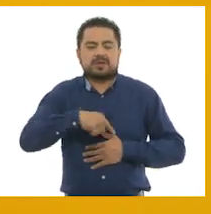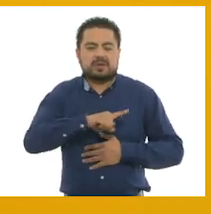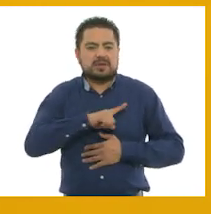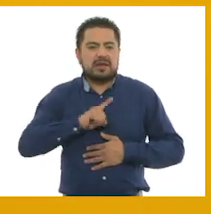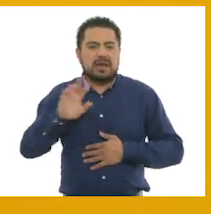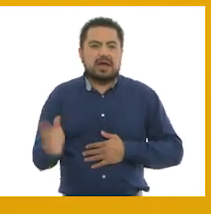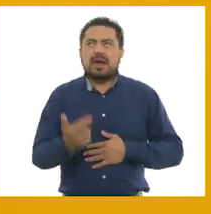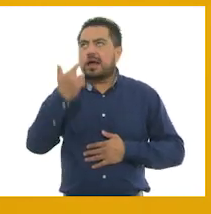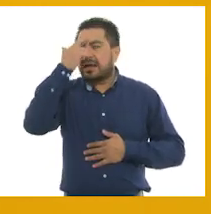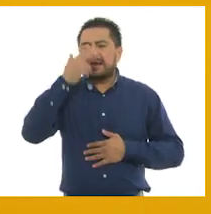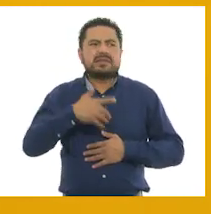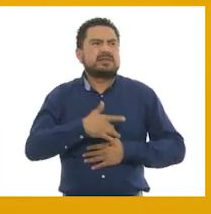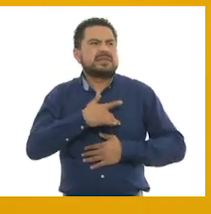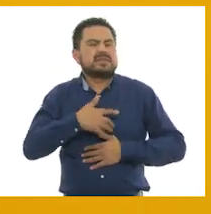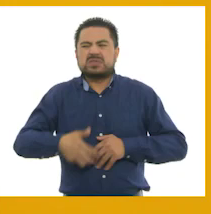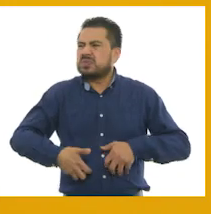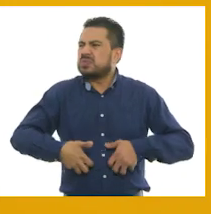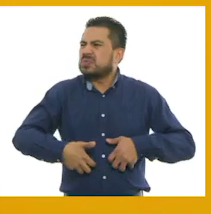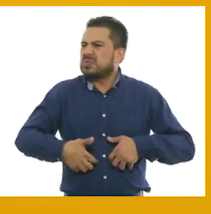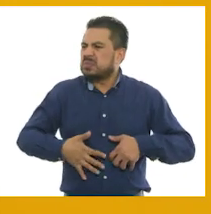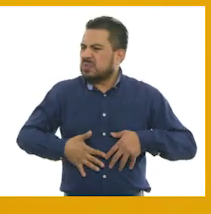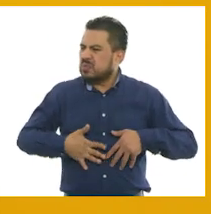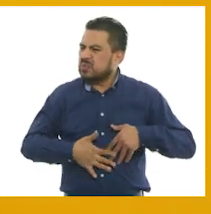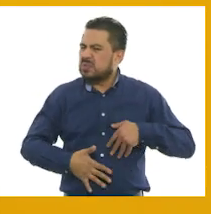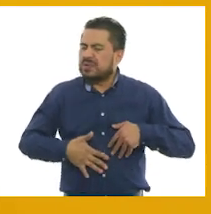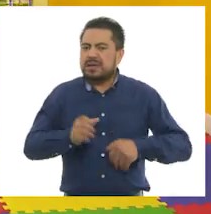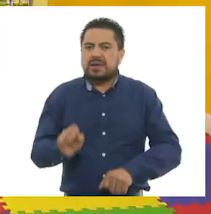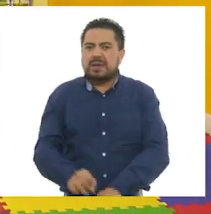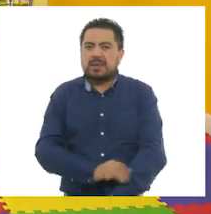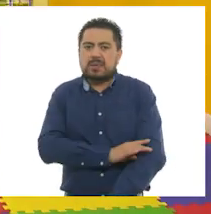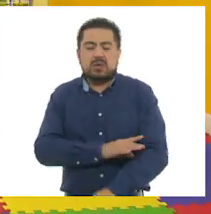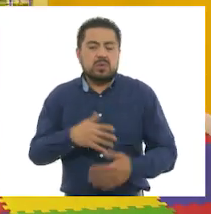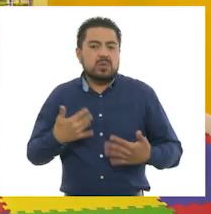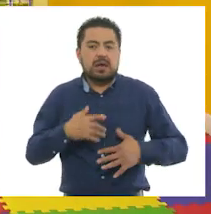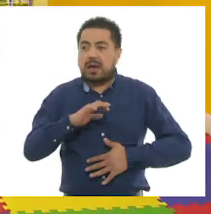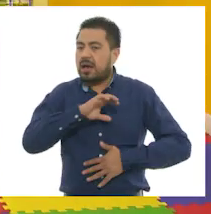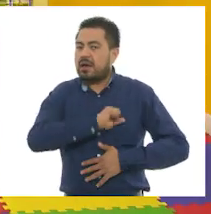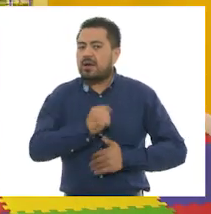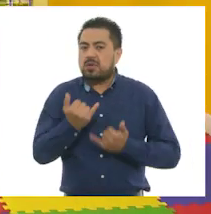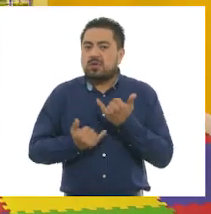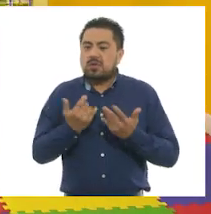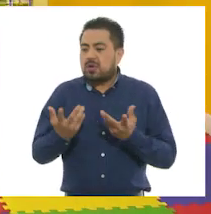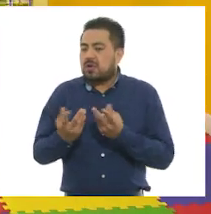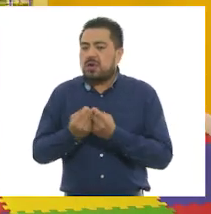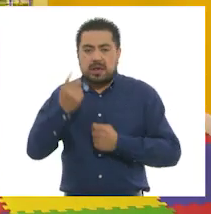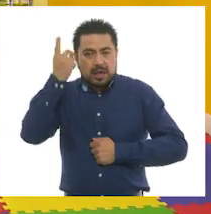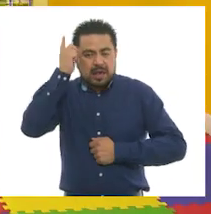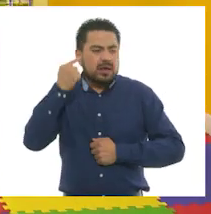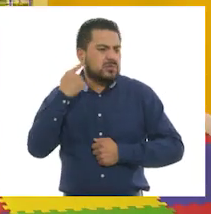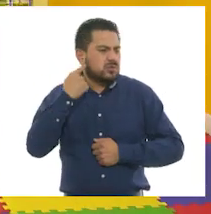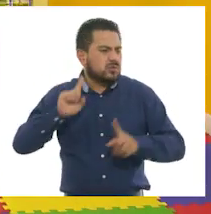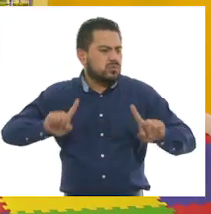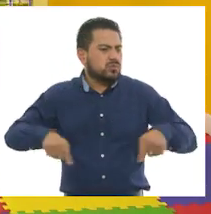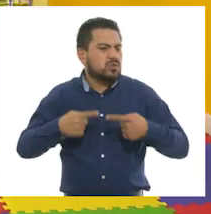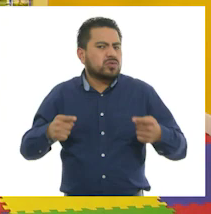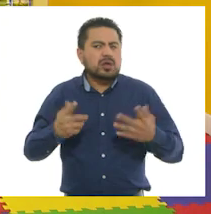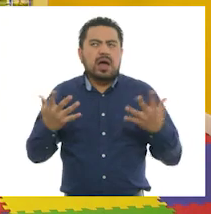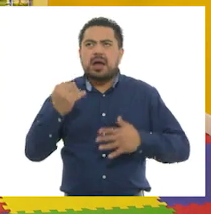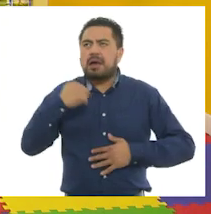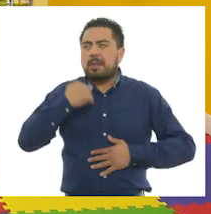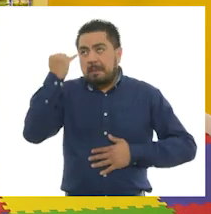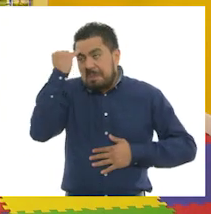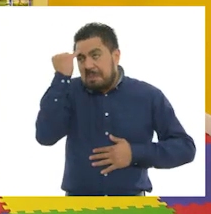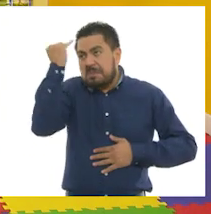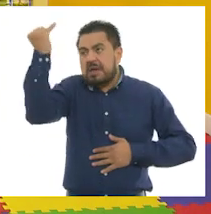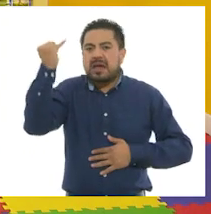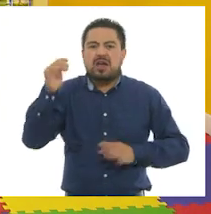recordar y sentir cosquillas en el estómago con tanta emoción. Me encantó jugar con los caballos y al escuchar la música me hizo imaginar